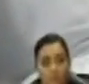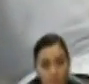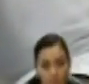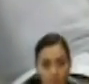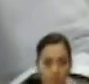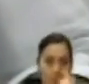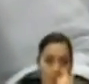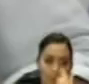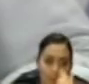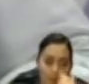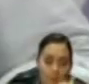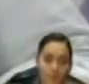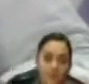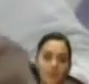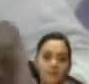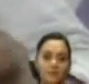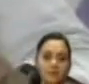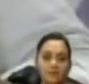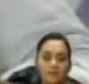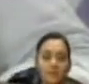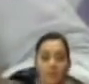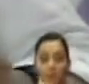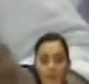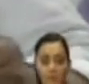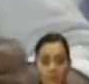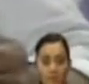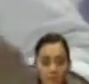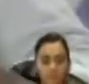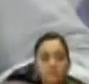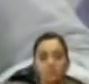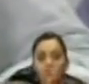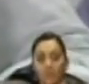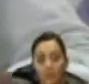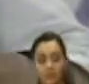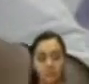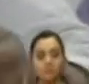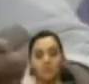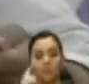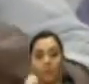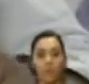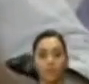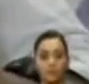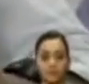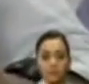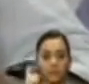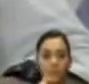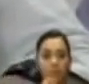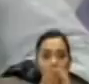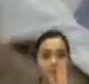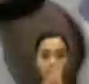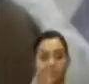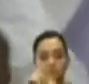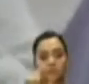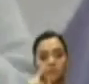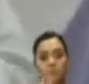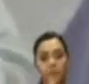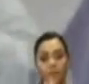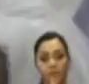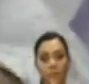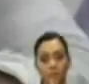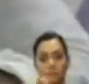países. Por si acaso, ¿eh? En el plan de alto rendimiento, la ayuda a los deportistas va desde un salario básico